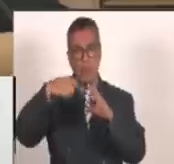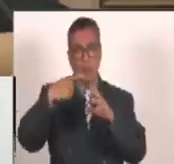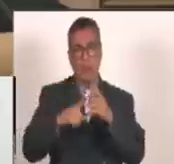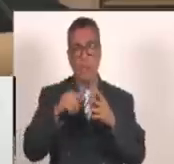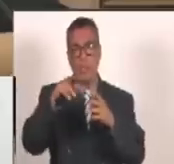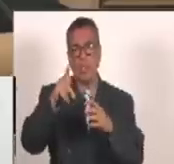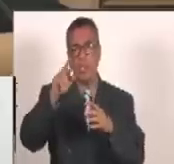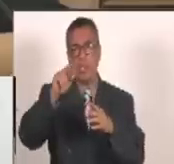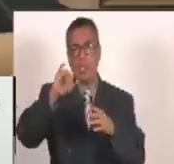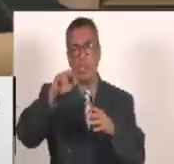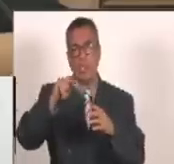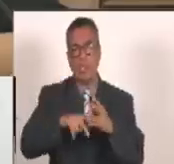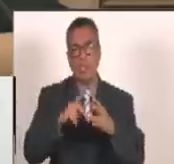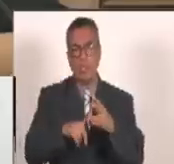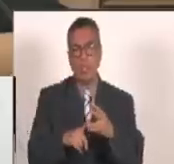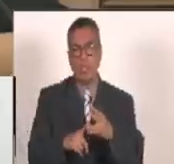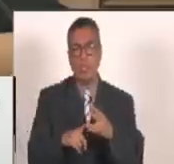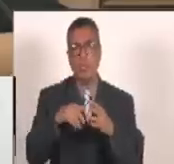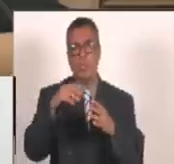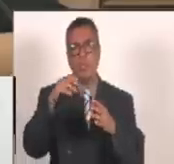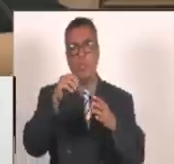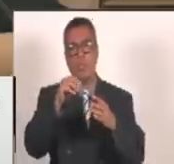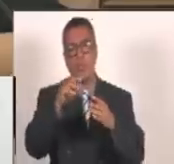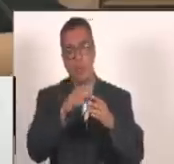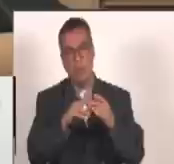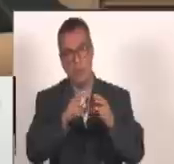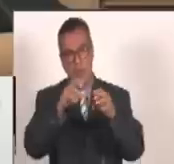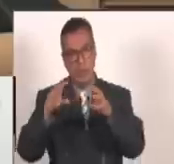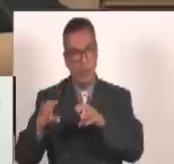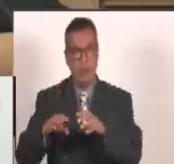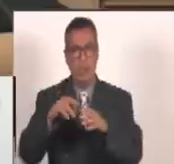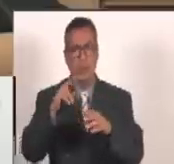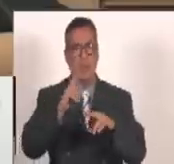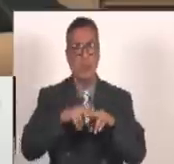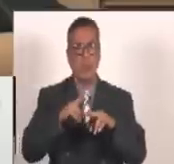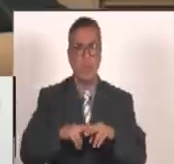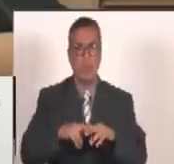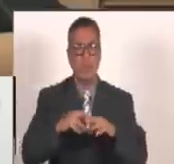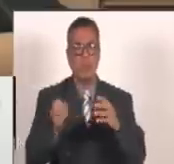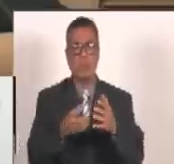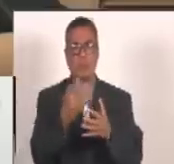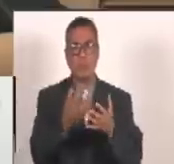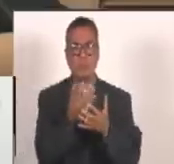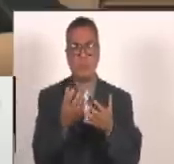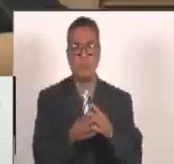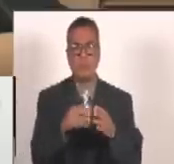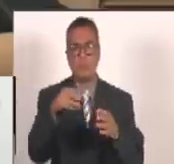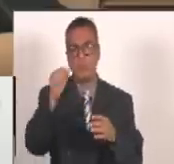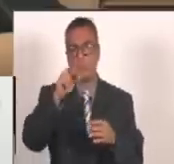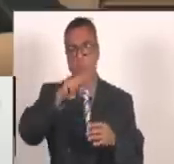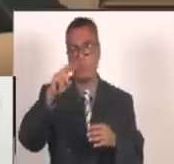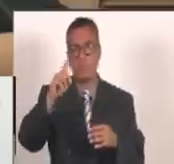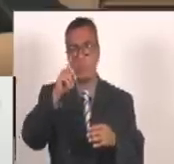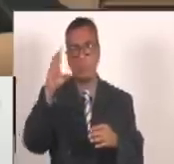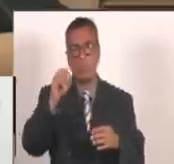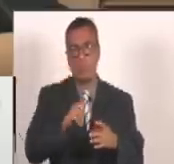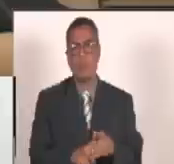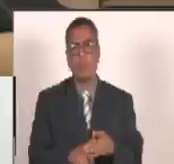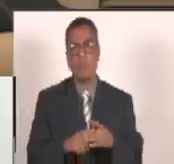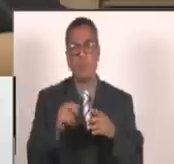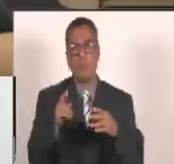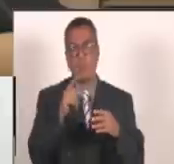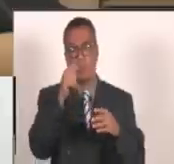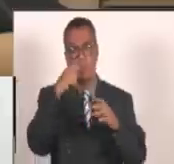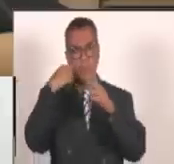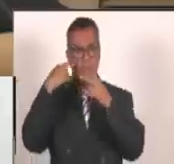como Caín Adolescente, La Oveja Negra, La Quema de Judas, Sagrado y Obsceno, El